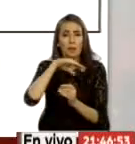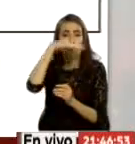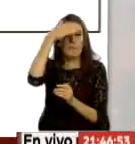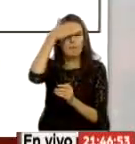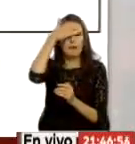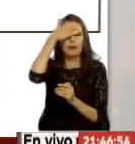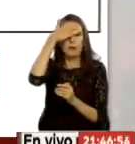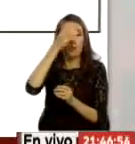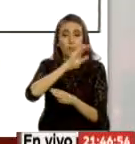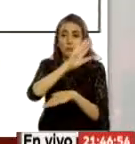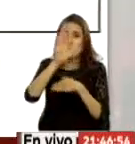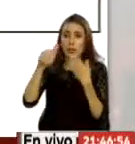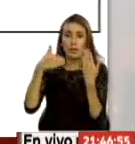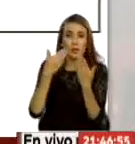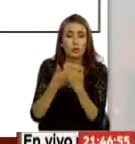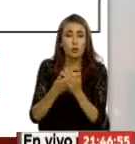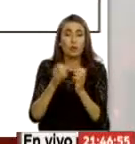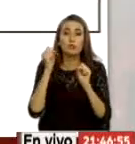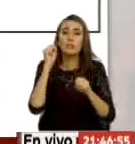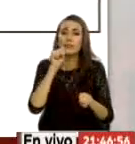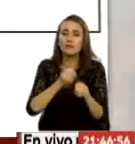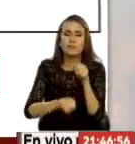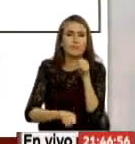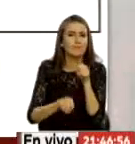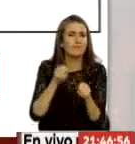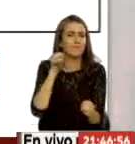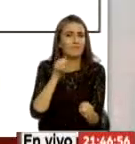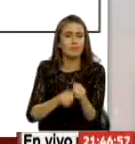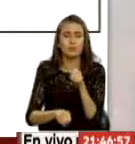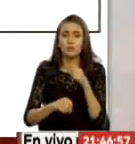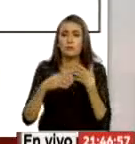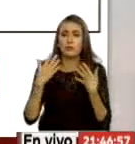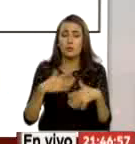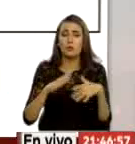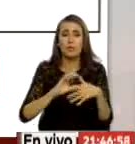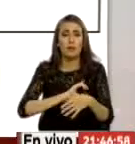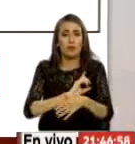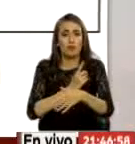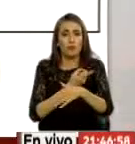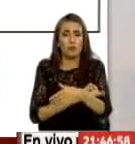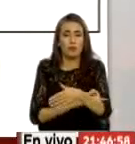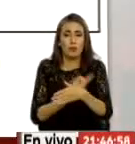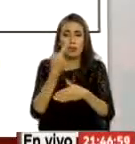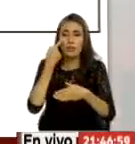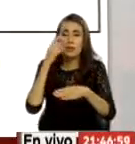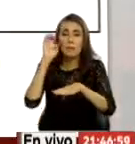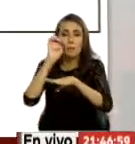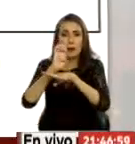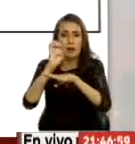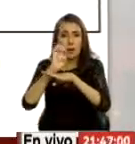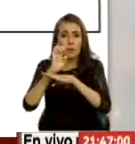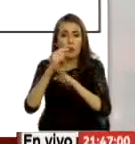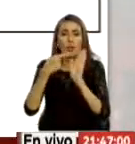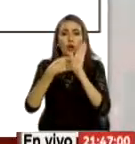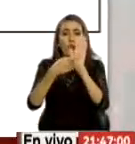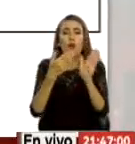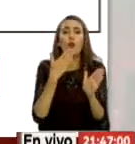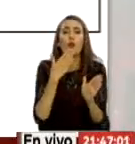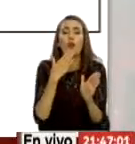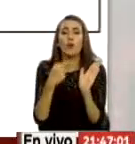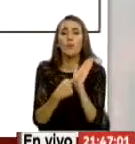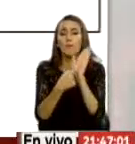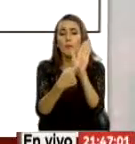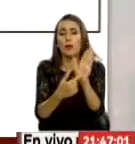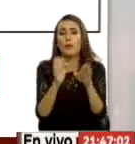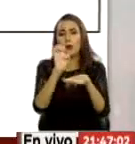los ecuatorianos, créanme que es un daño terrible a la imagen internacional, a la imagen nacional, a la confianza, a la estabilidad